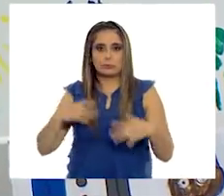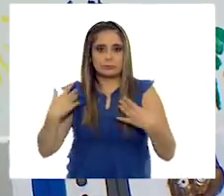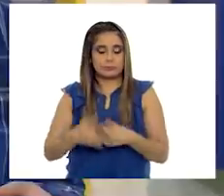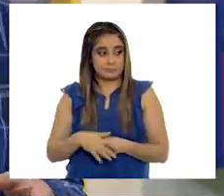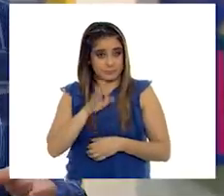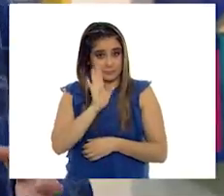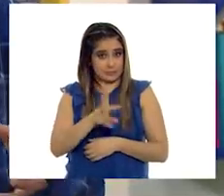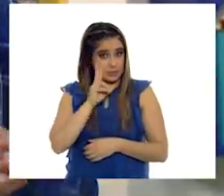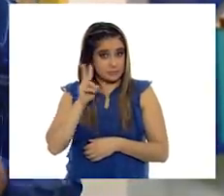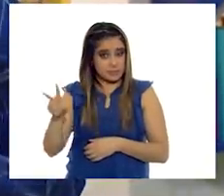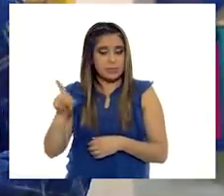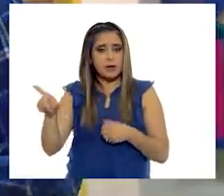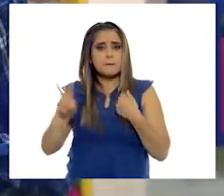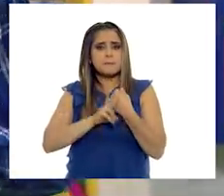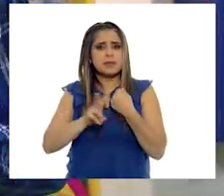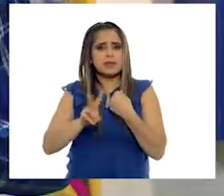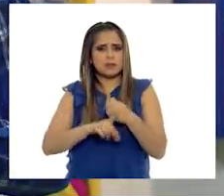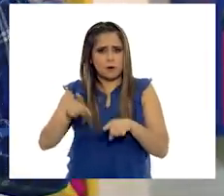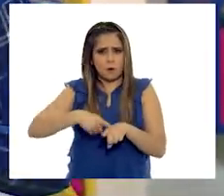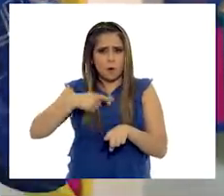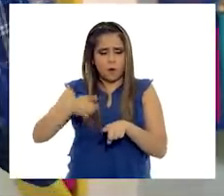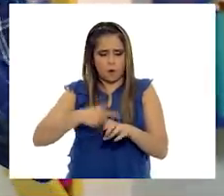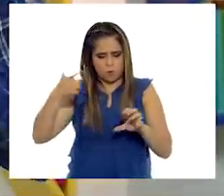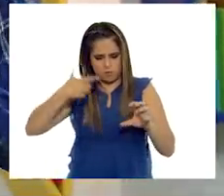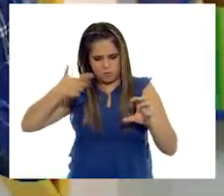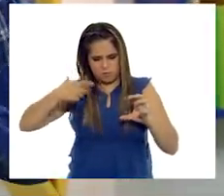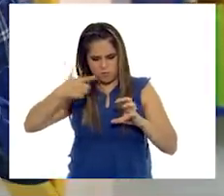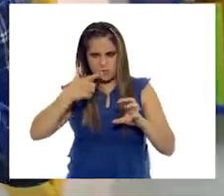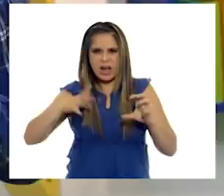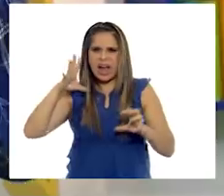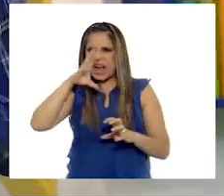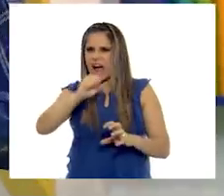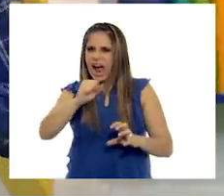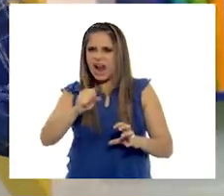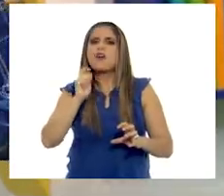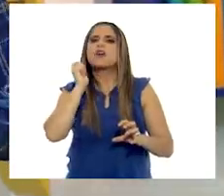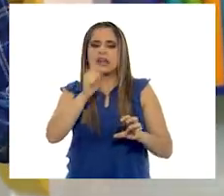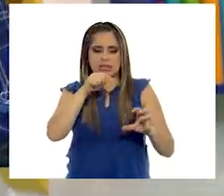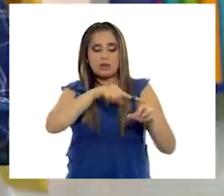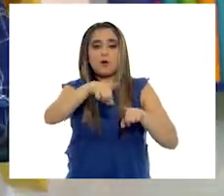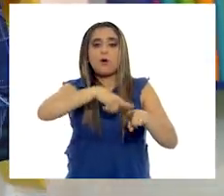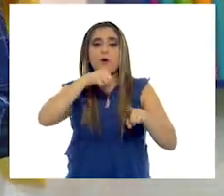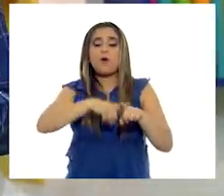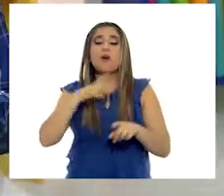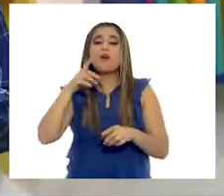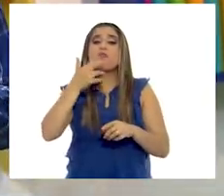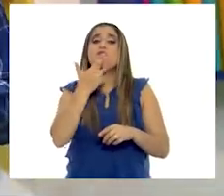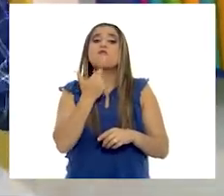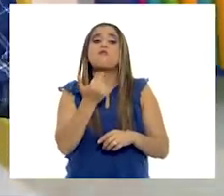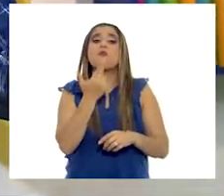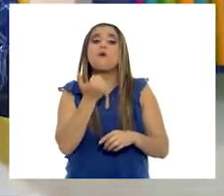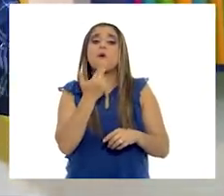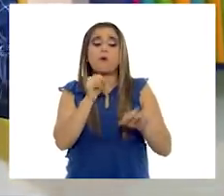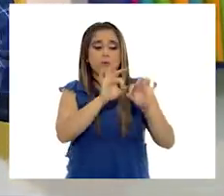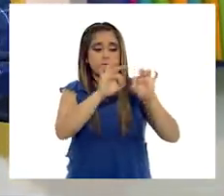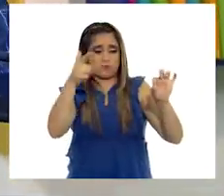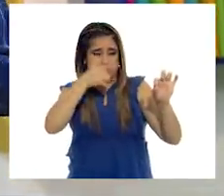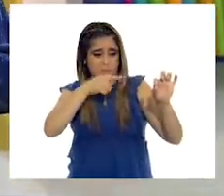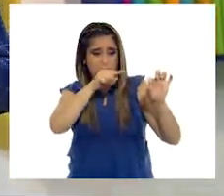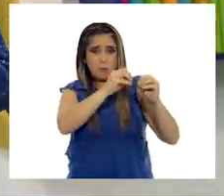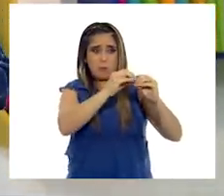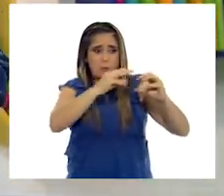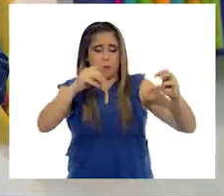de qué color era el vidrio cuando lo calentaban? Se veía rojo, rojo, rojo por ese aumento de temperatura. Sí. Y eso les